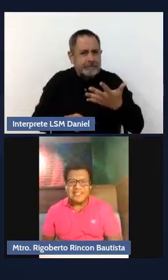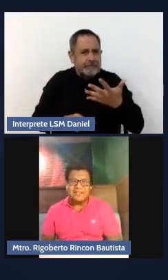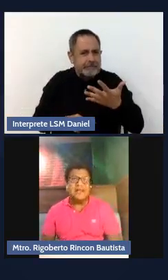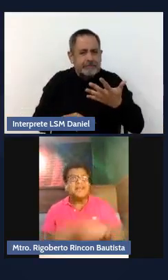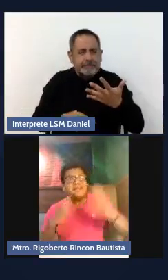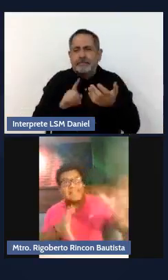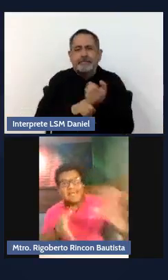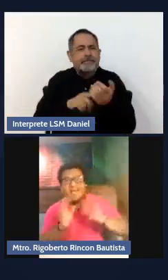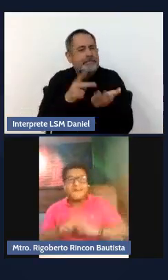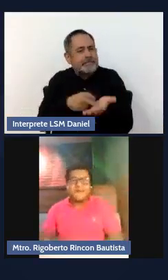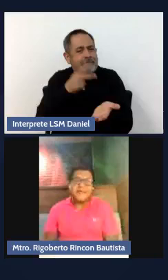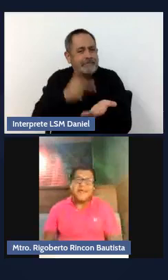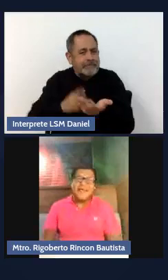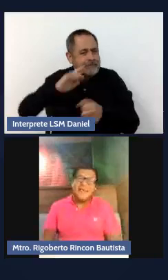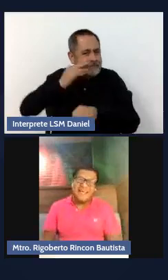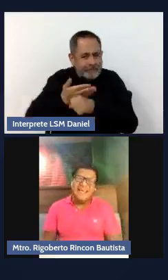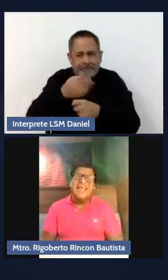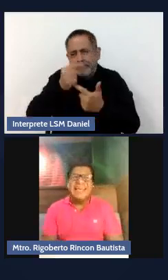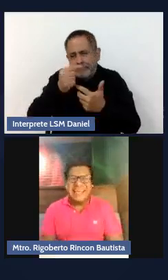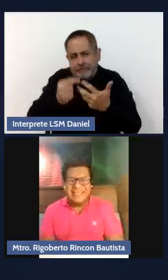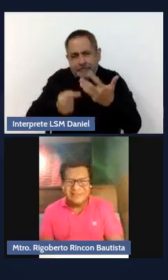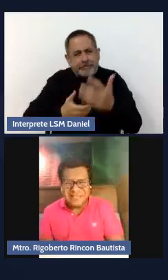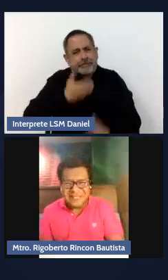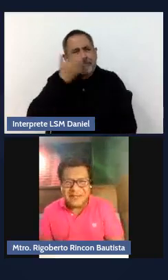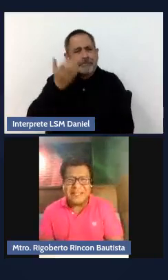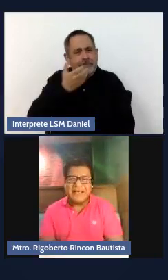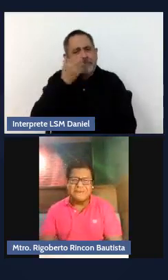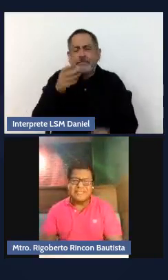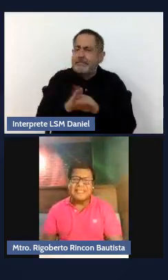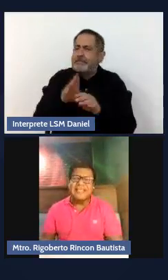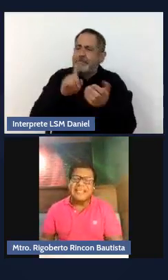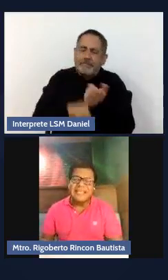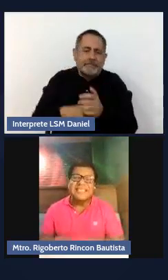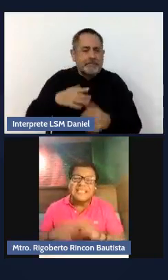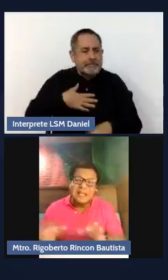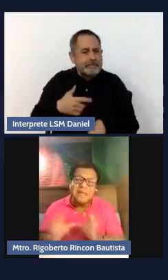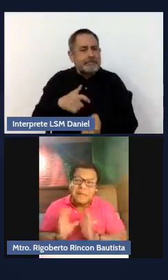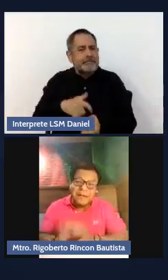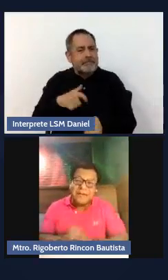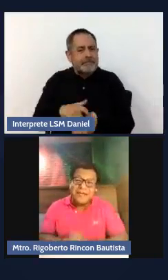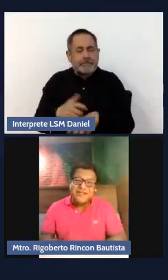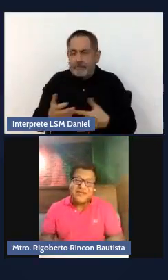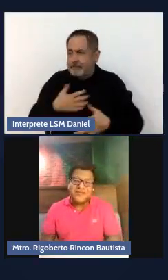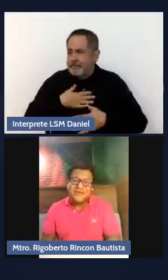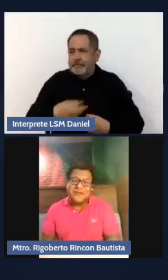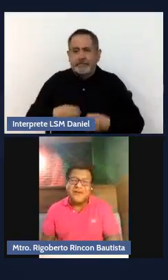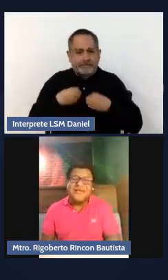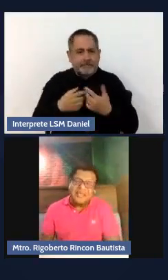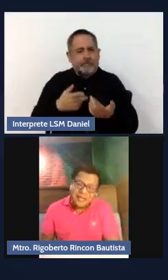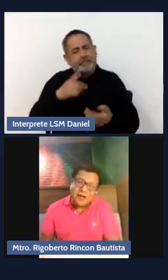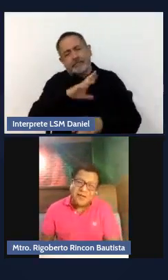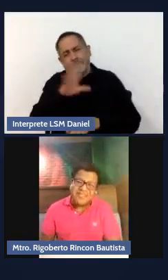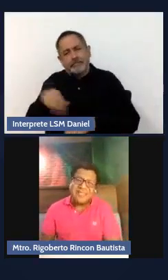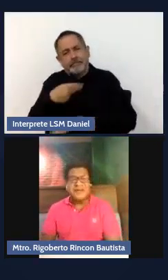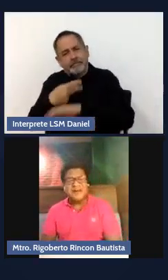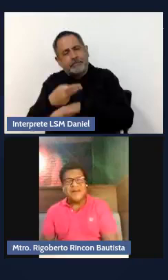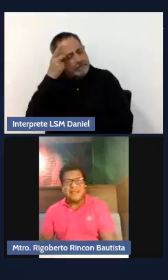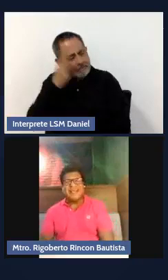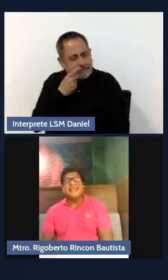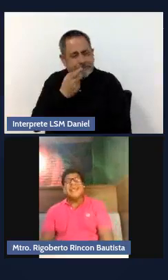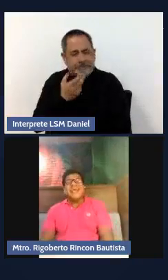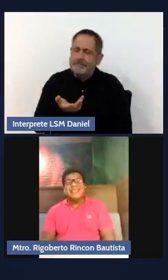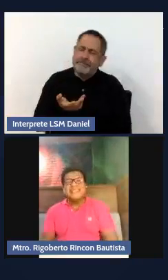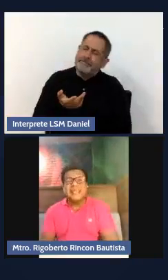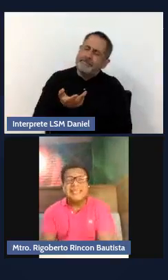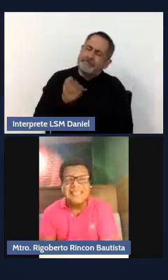sacar al perro. Ya después de eso, ya después de que ya tienes el tiempo para poder llorar tu duelo, te duermes, ¿no?